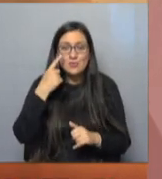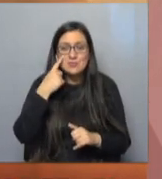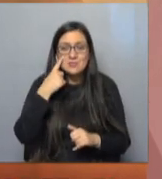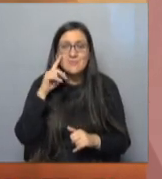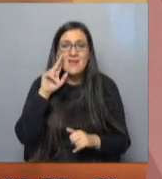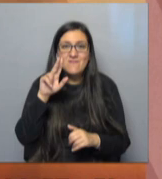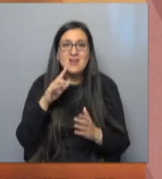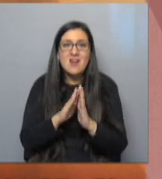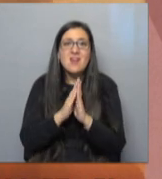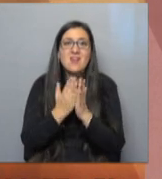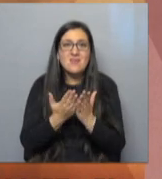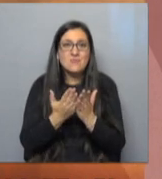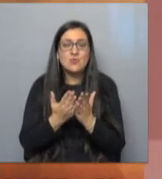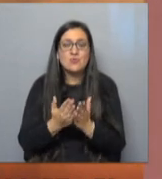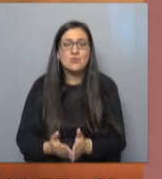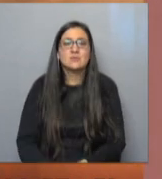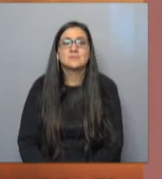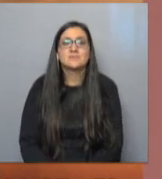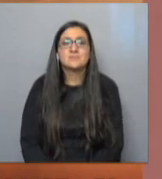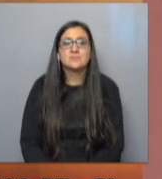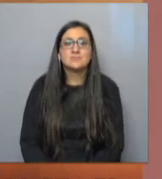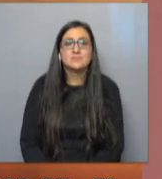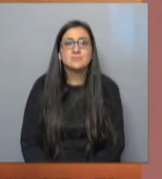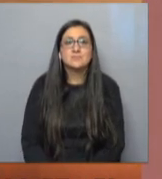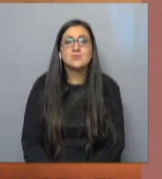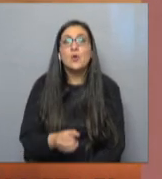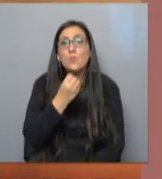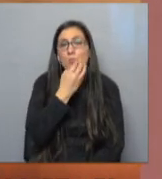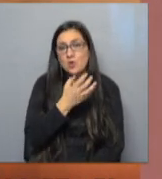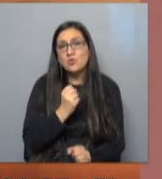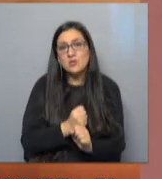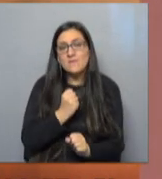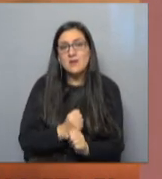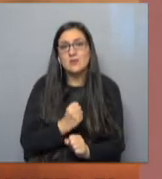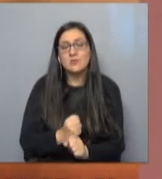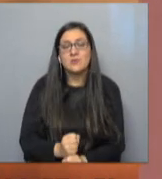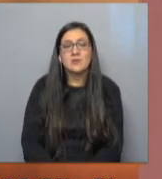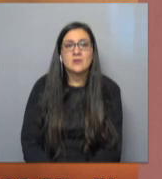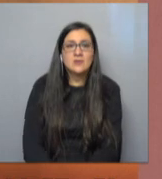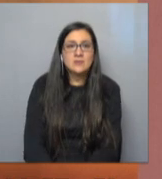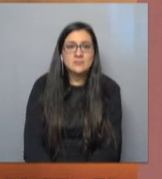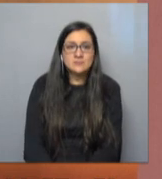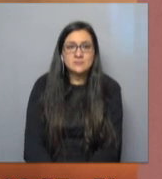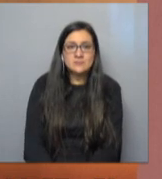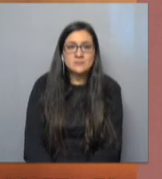selección desde las las mejores pero de buenas en vuelo y trabajos buenas entrevistas pero